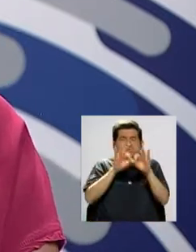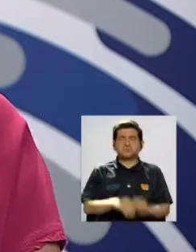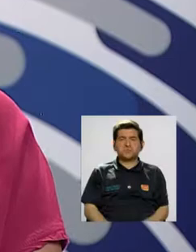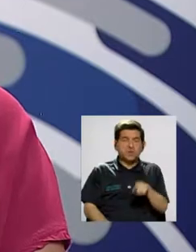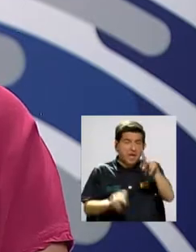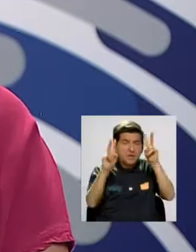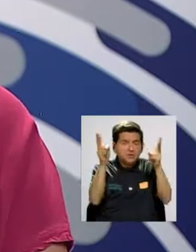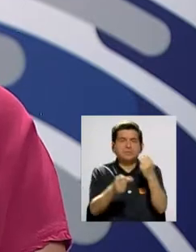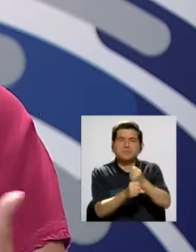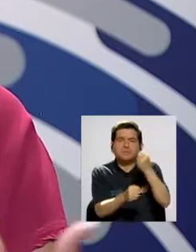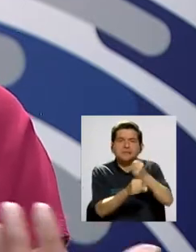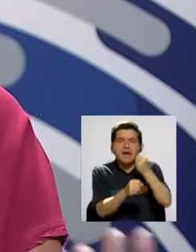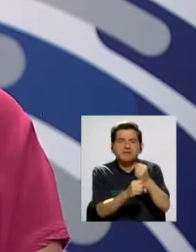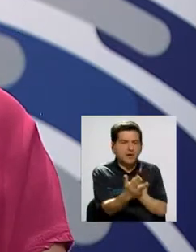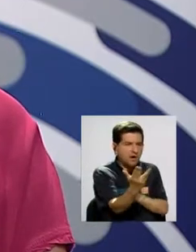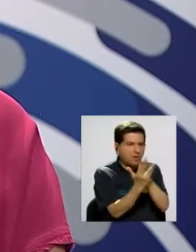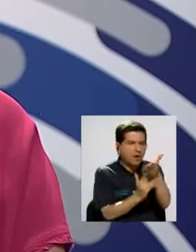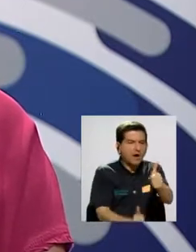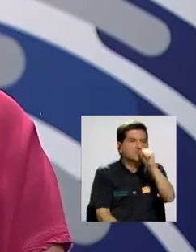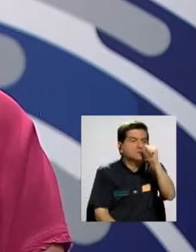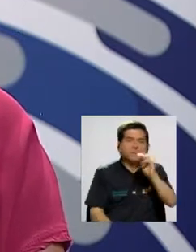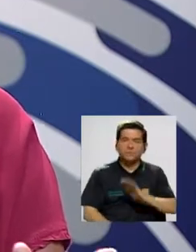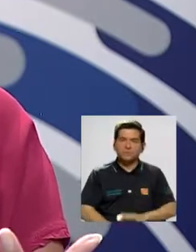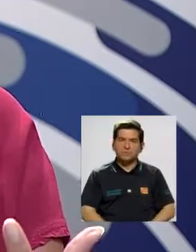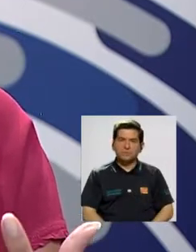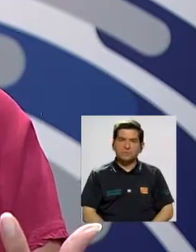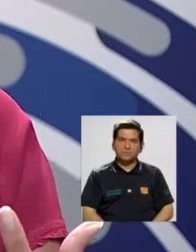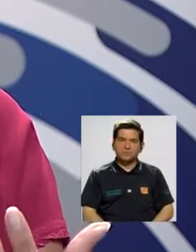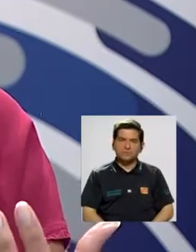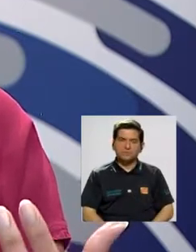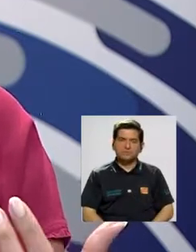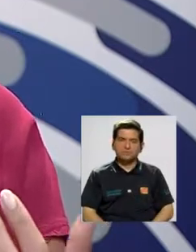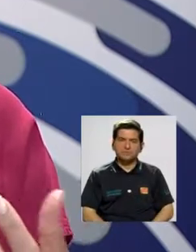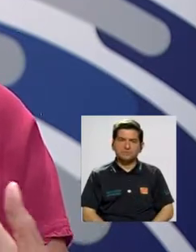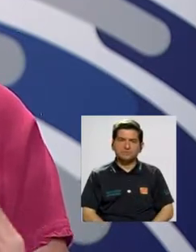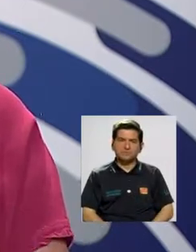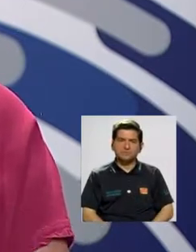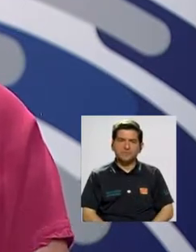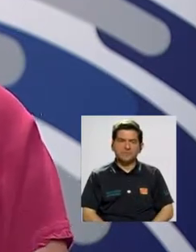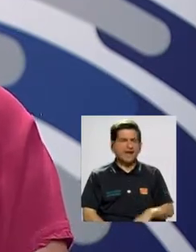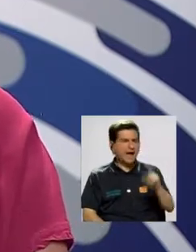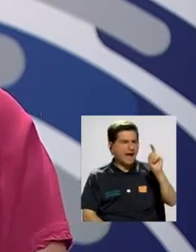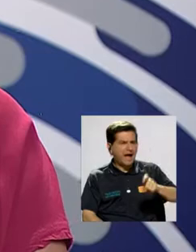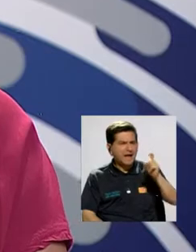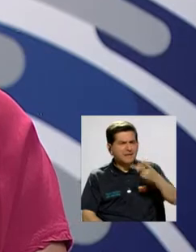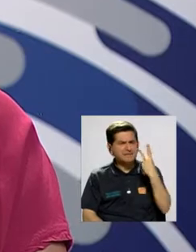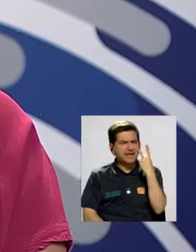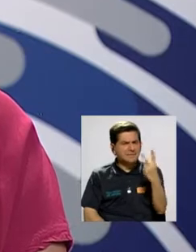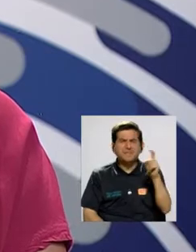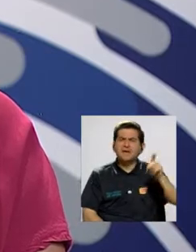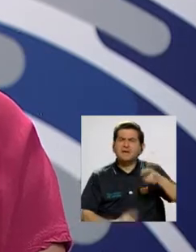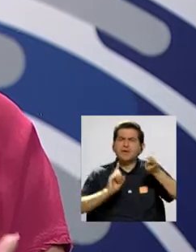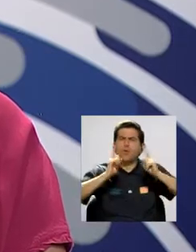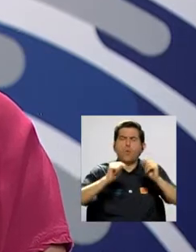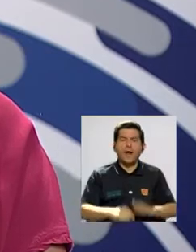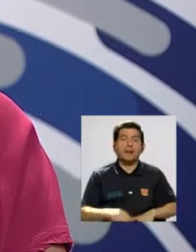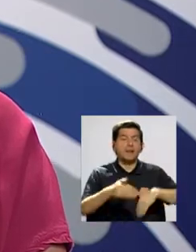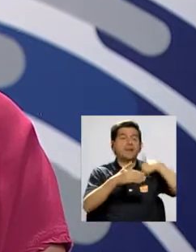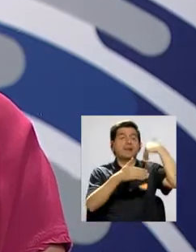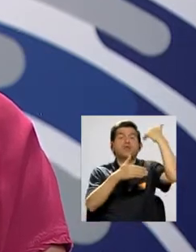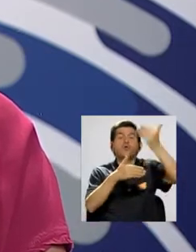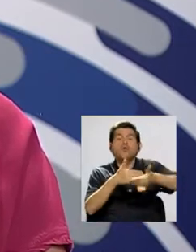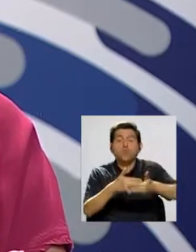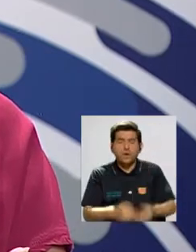es un tema de empleo, de acceso al agua, por ejemplo. Entonces, bueno, necesitamos ver cuáles son las necesidades y luego,